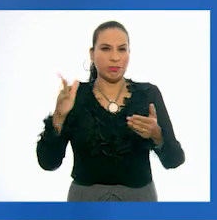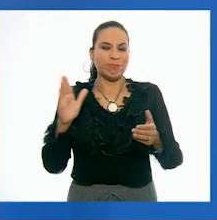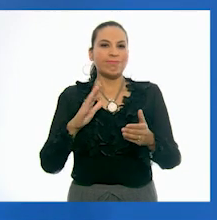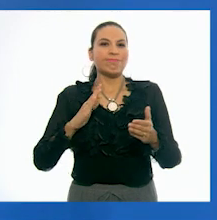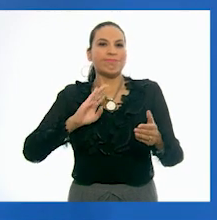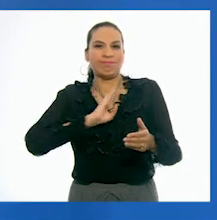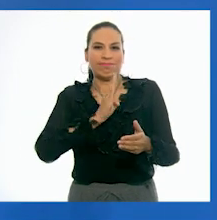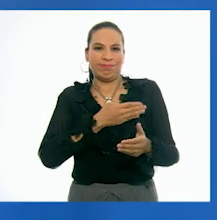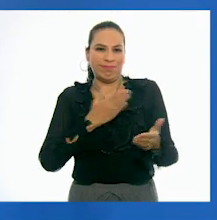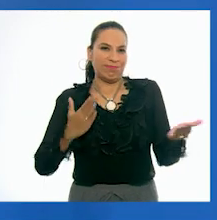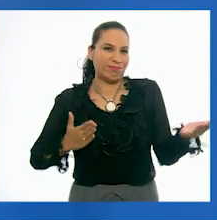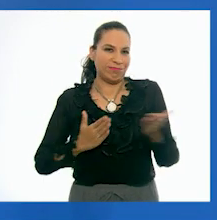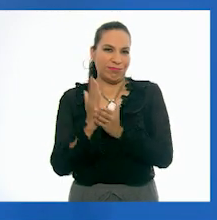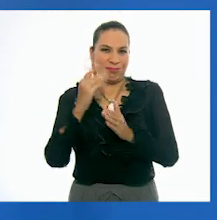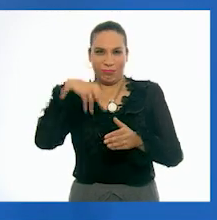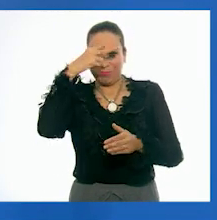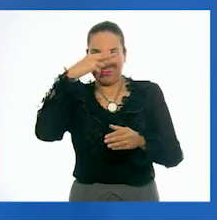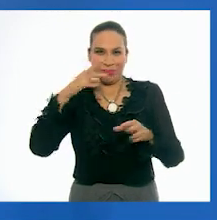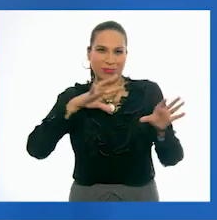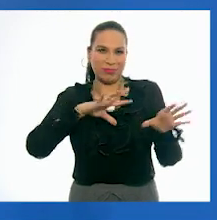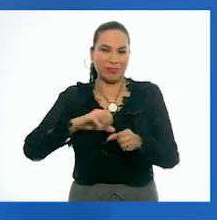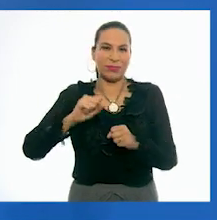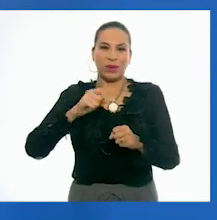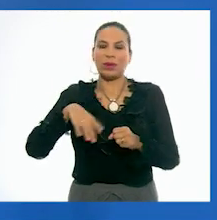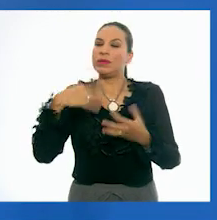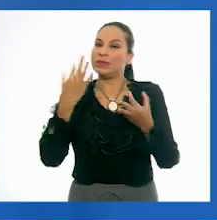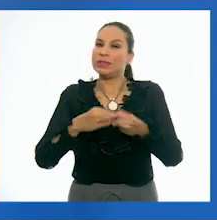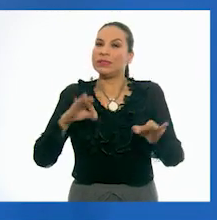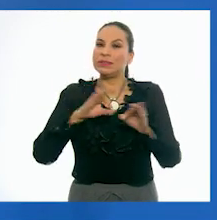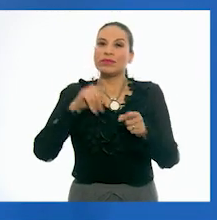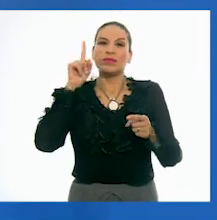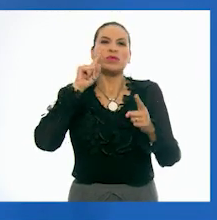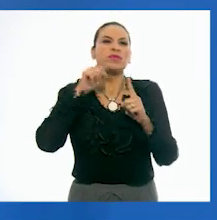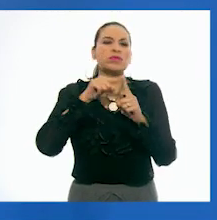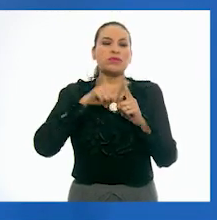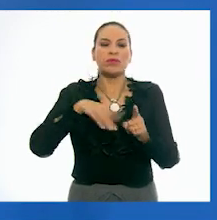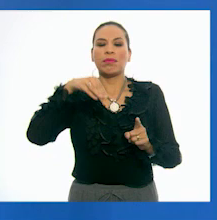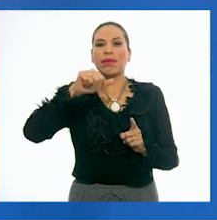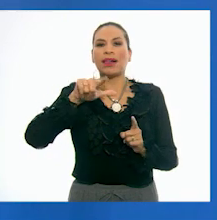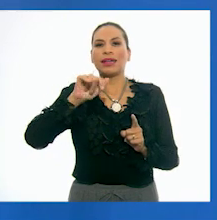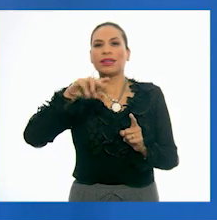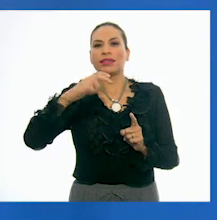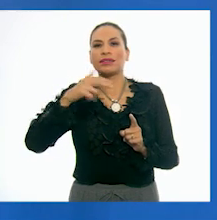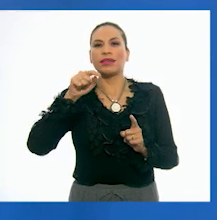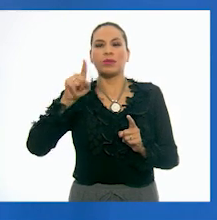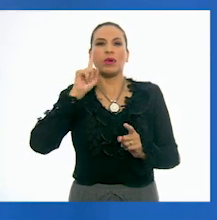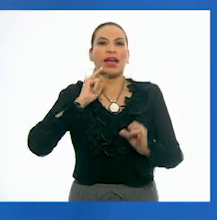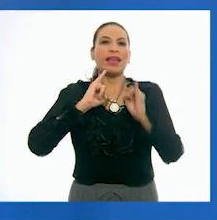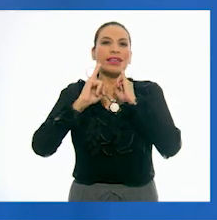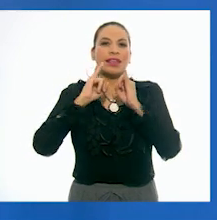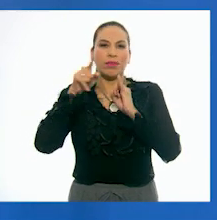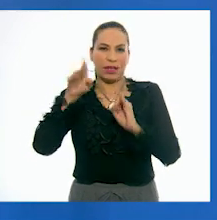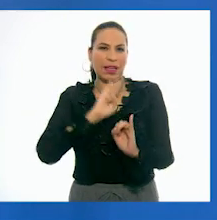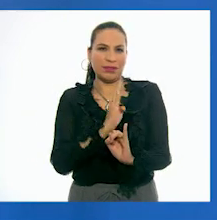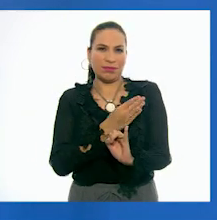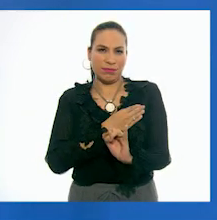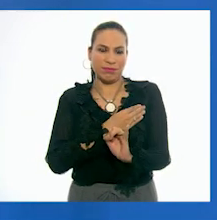fue fundamental el papel de una mujer llamada Malinche, quien fungió como intérprete de los